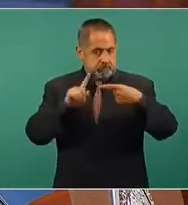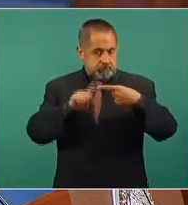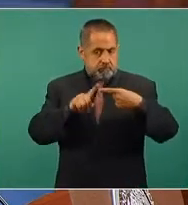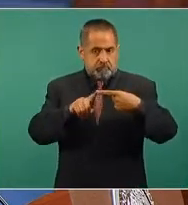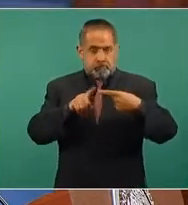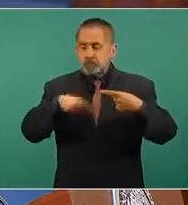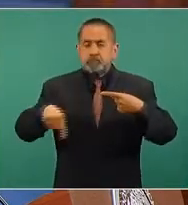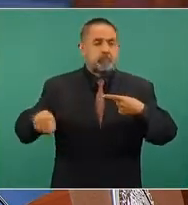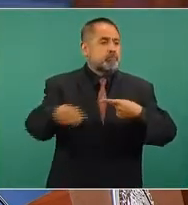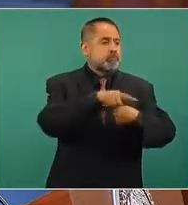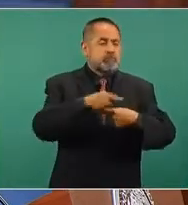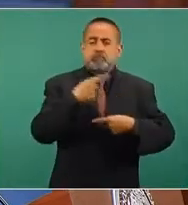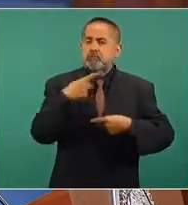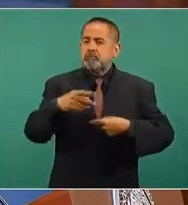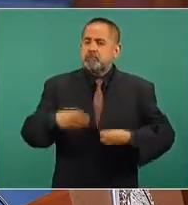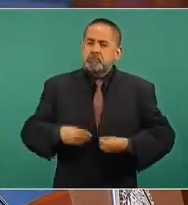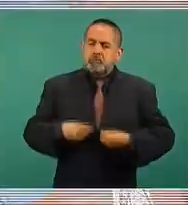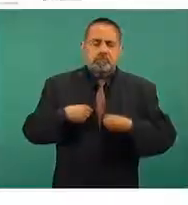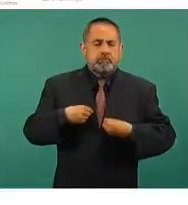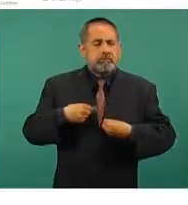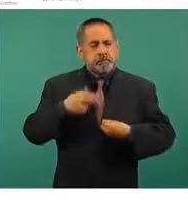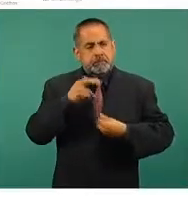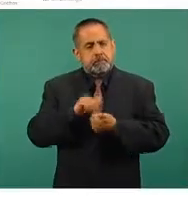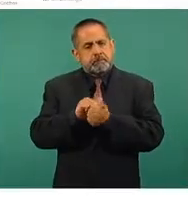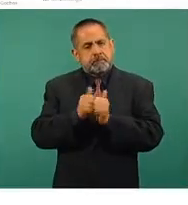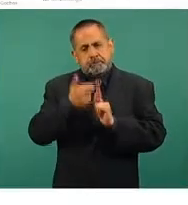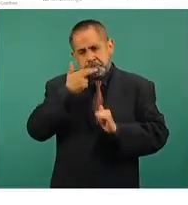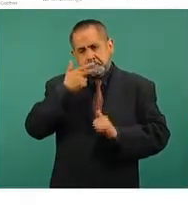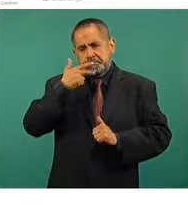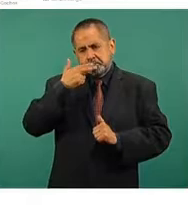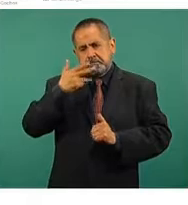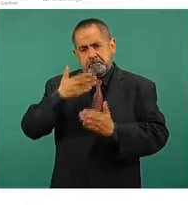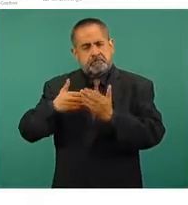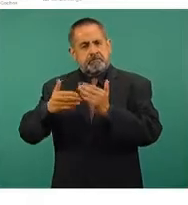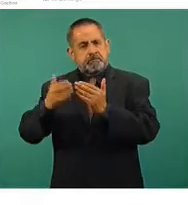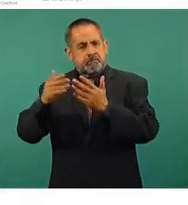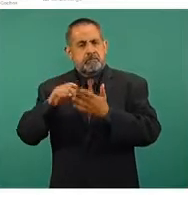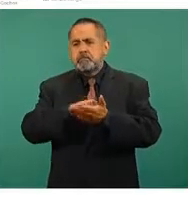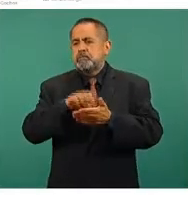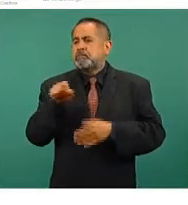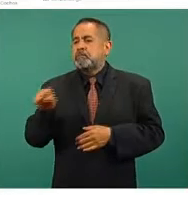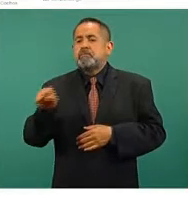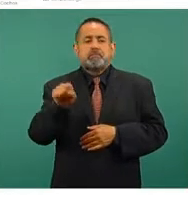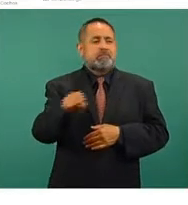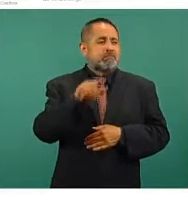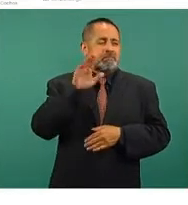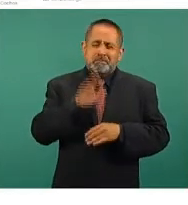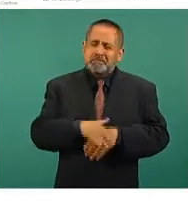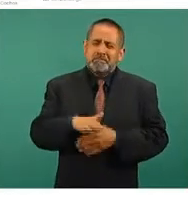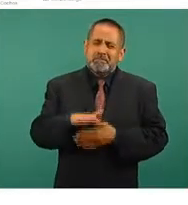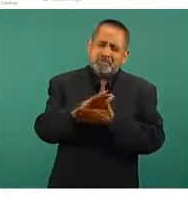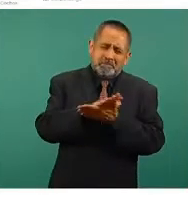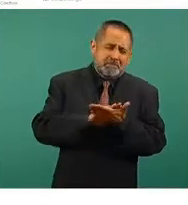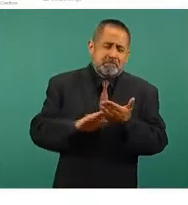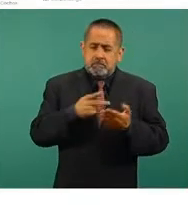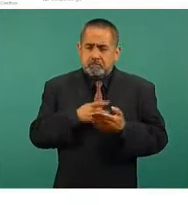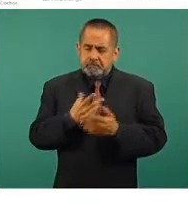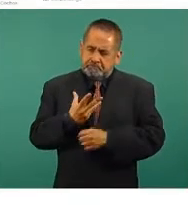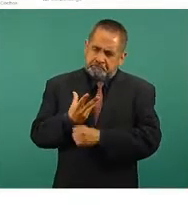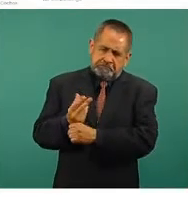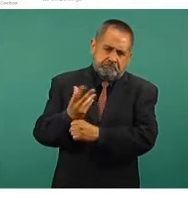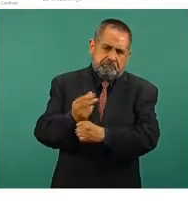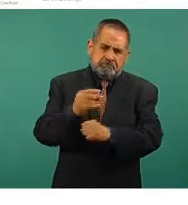calidad de vida de la población de las colonias de mayor marginación a nivel nacional, ese es, digamos, el punto central, conformando